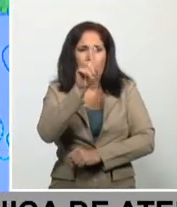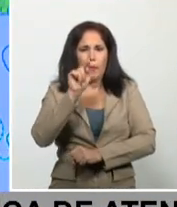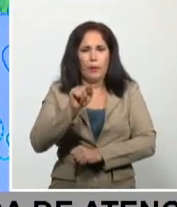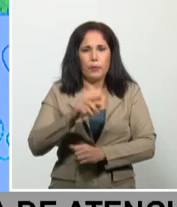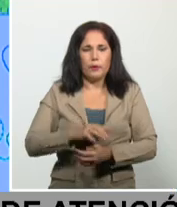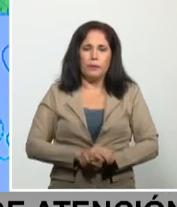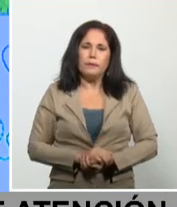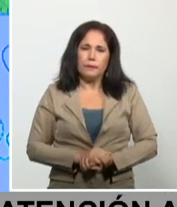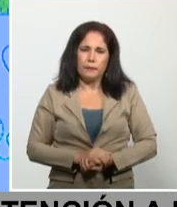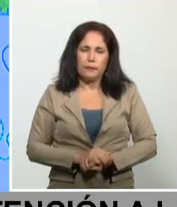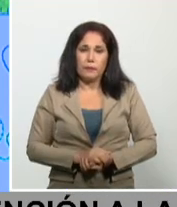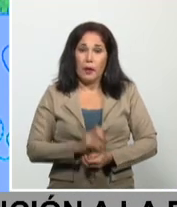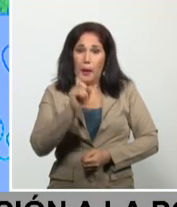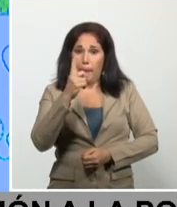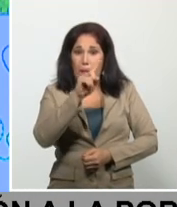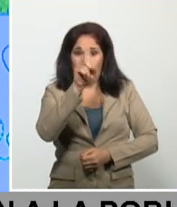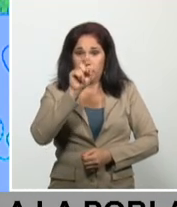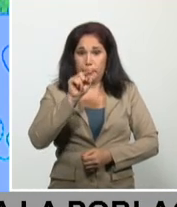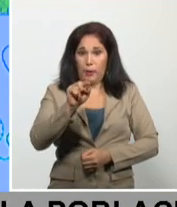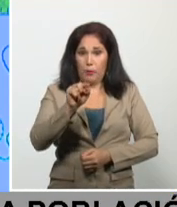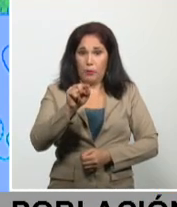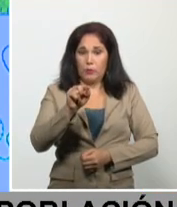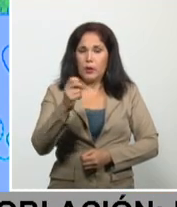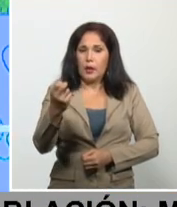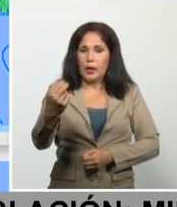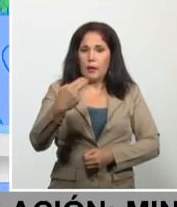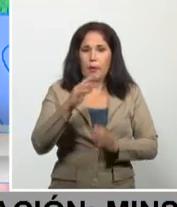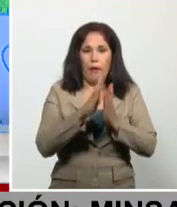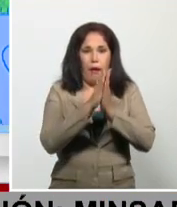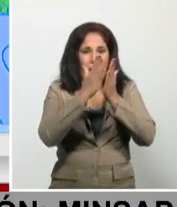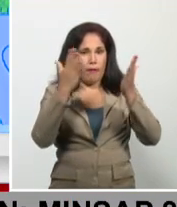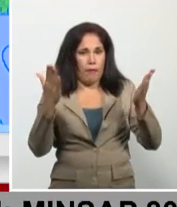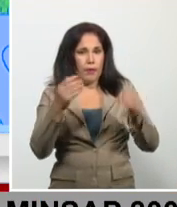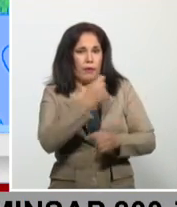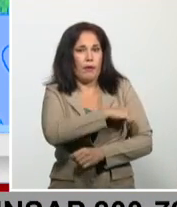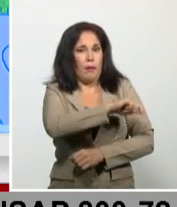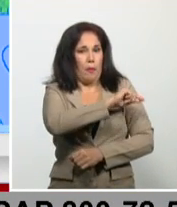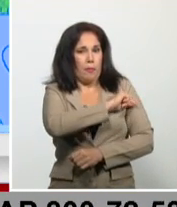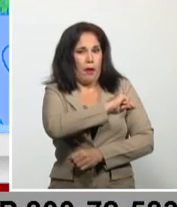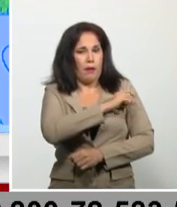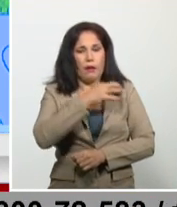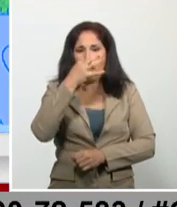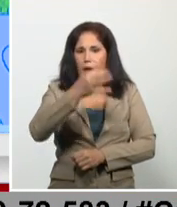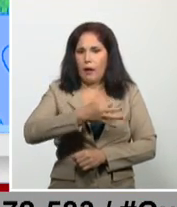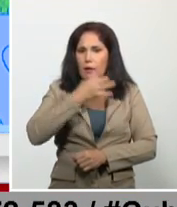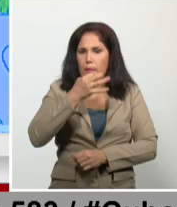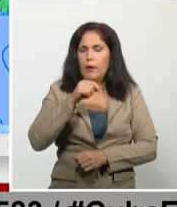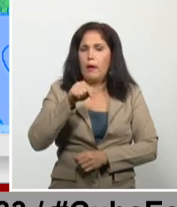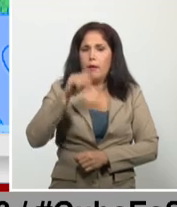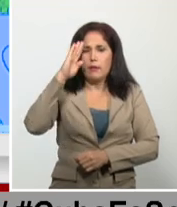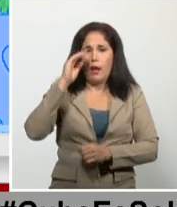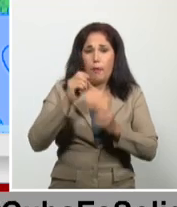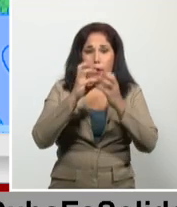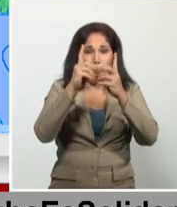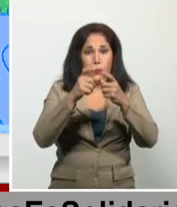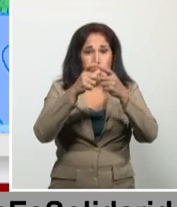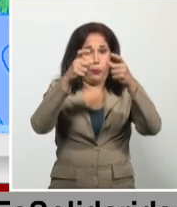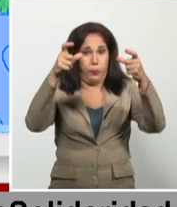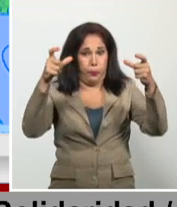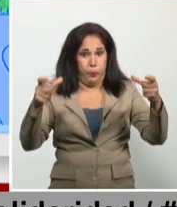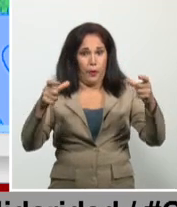preguntas. La primera pregunta nos la envía la revista Excelencias de España. Dice lo siguiente: teniendo en cuenta la cantidad creciente de